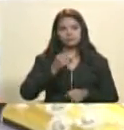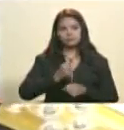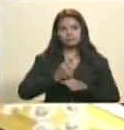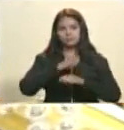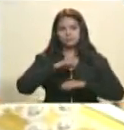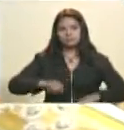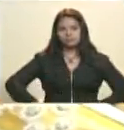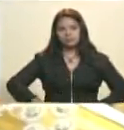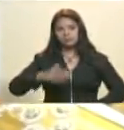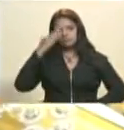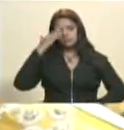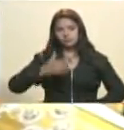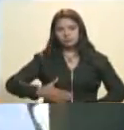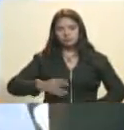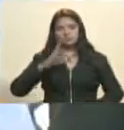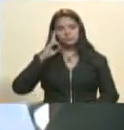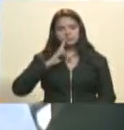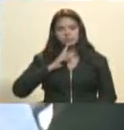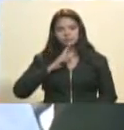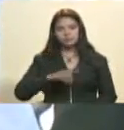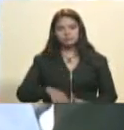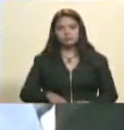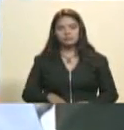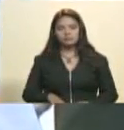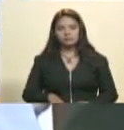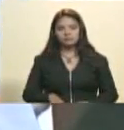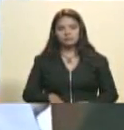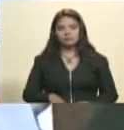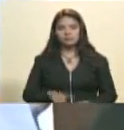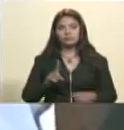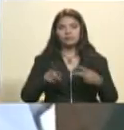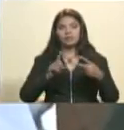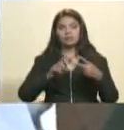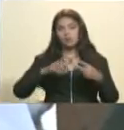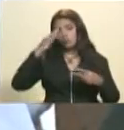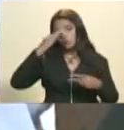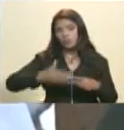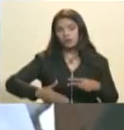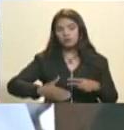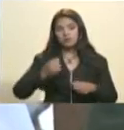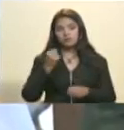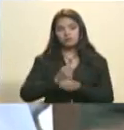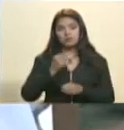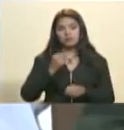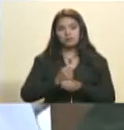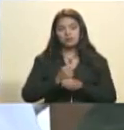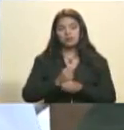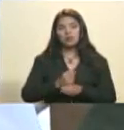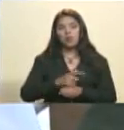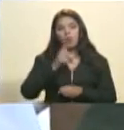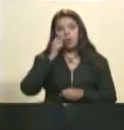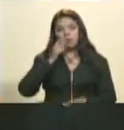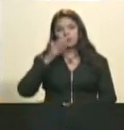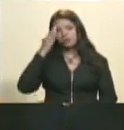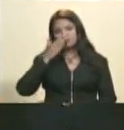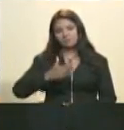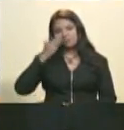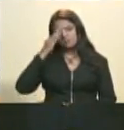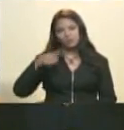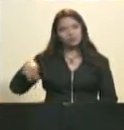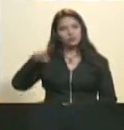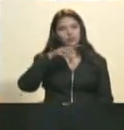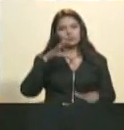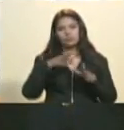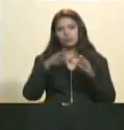Fuerza Armada Nacional Bolivariana, el segundo comandante estratégico operacional, de los señores mayores generales y